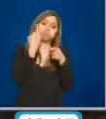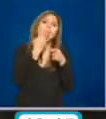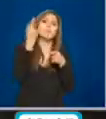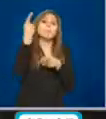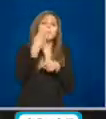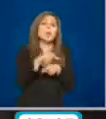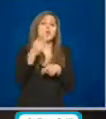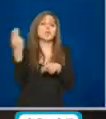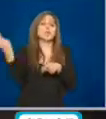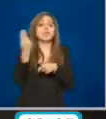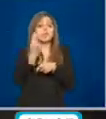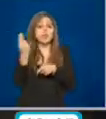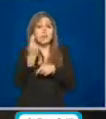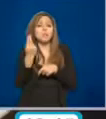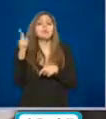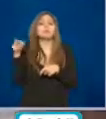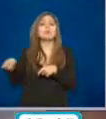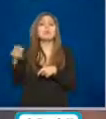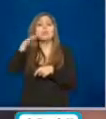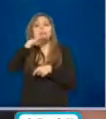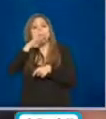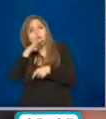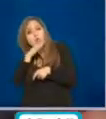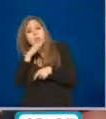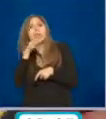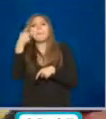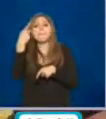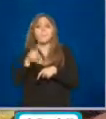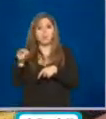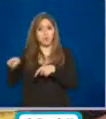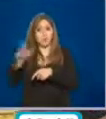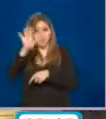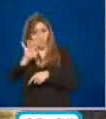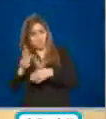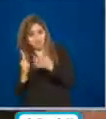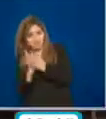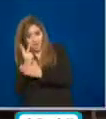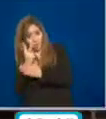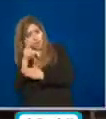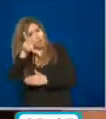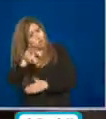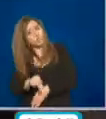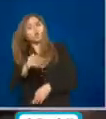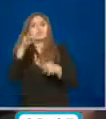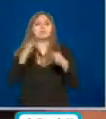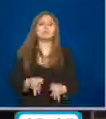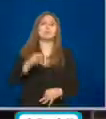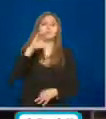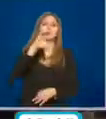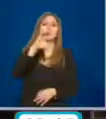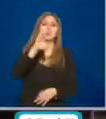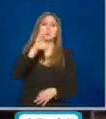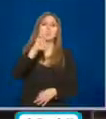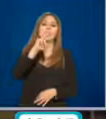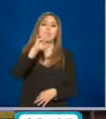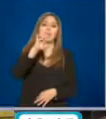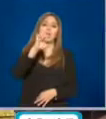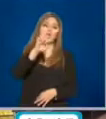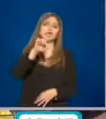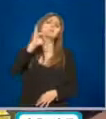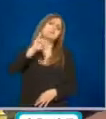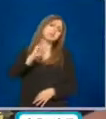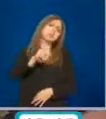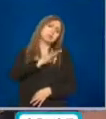el elote sabiendo que no es verdura, es un cereal. Ok, y que hay que utilizarlo, digo, sí lo se puede consumir, Exacto. pero